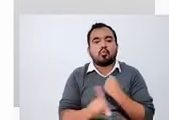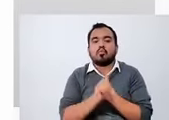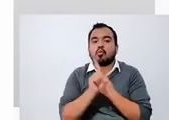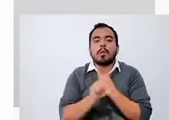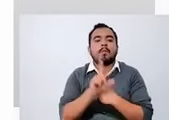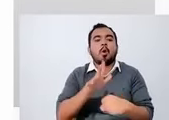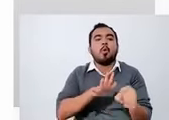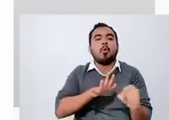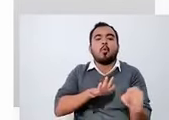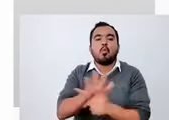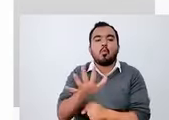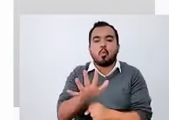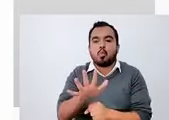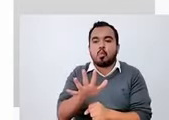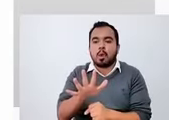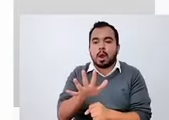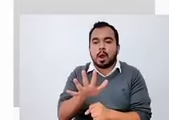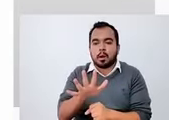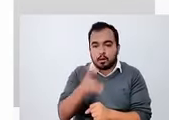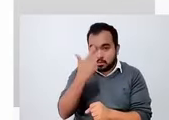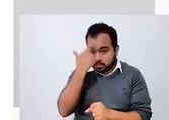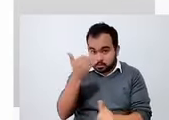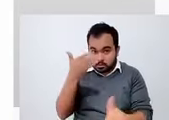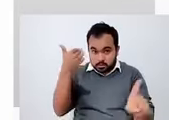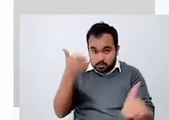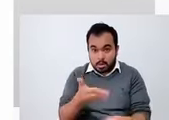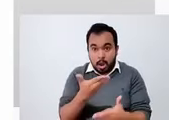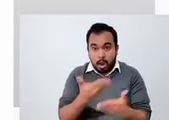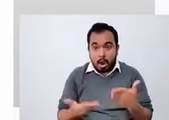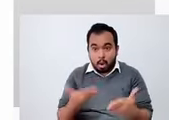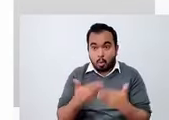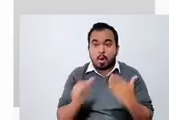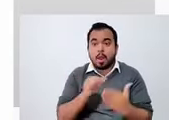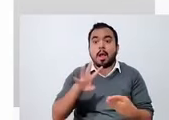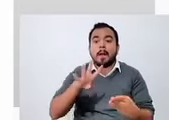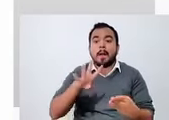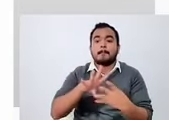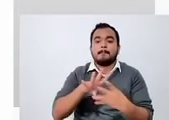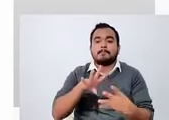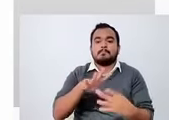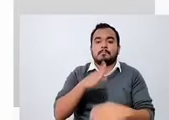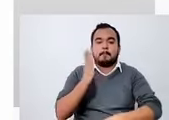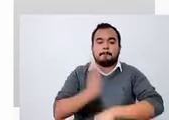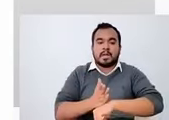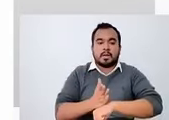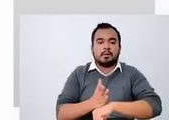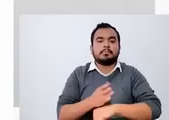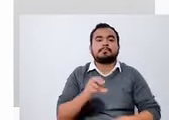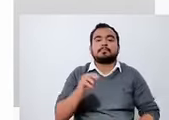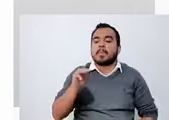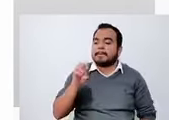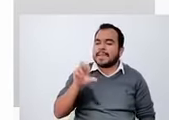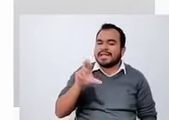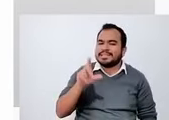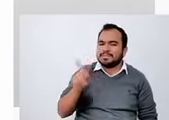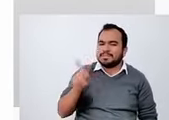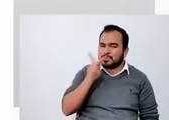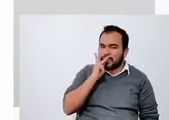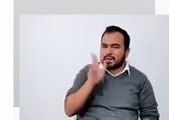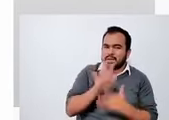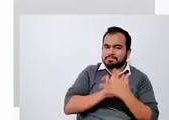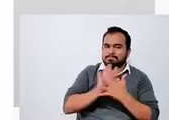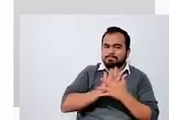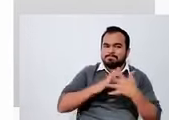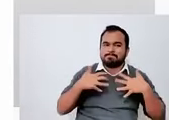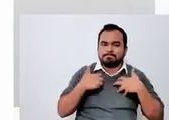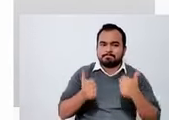la justificación actual de la pena. Y es la ambigüedad del concepto de merecimiento y el perseguir un imposible,